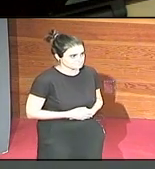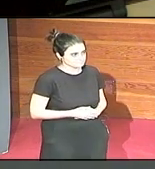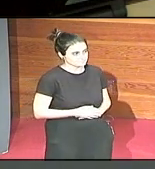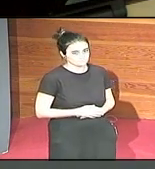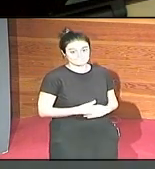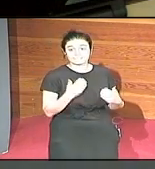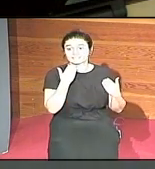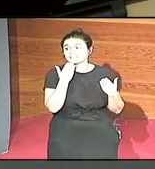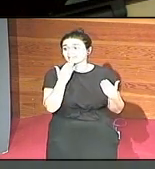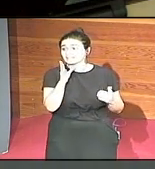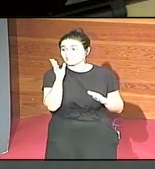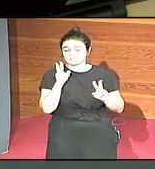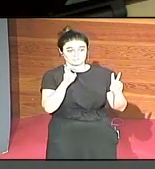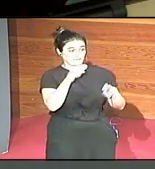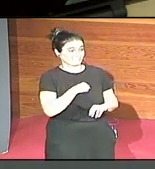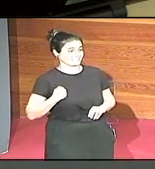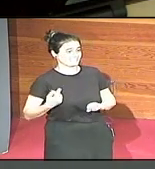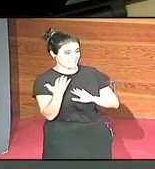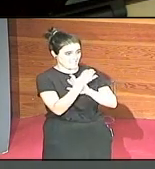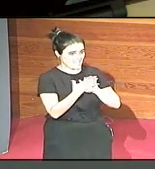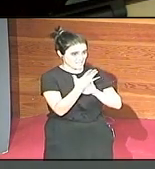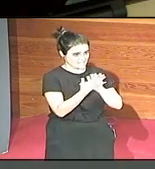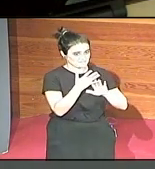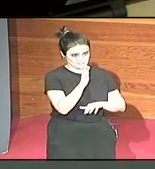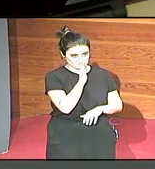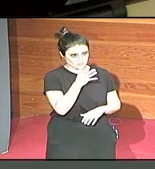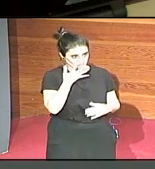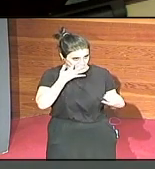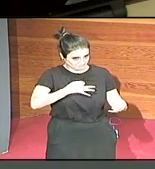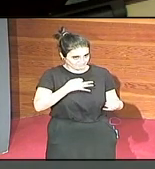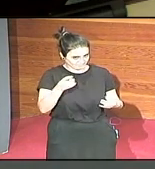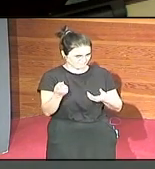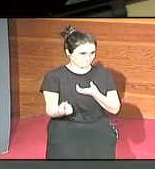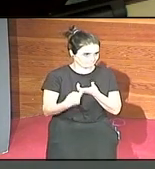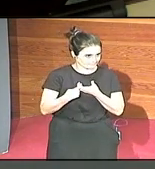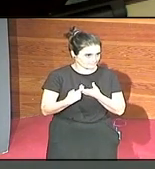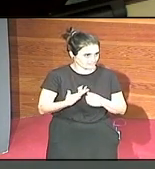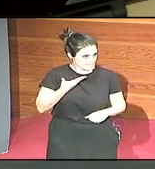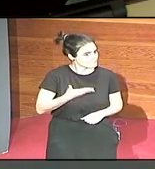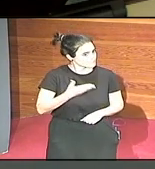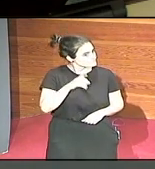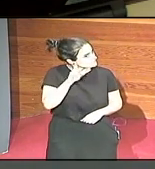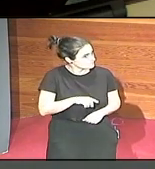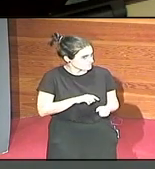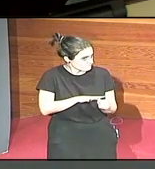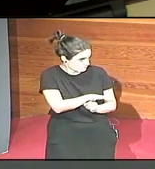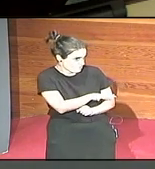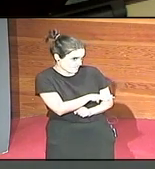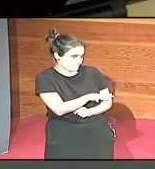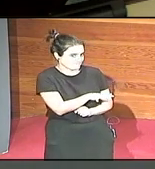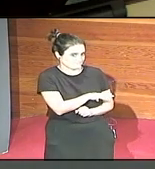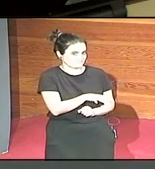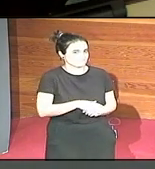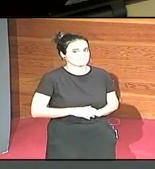Muchas gracias por hablar de China, porque realmente es un actor importante en este tema